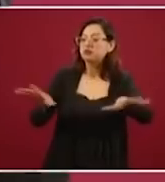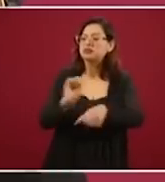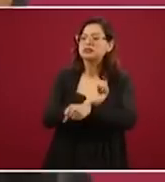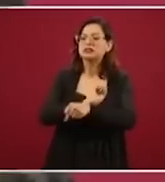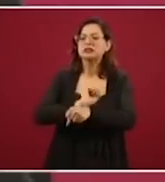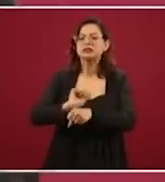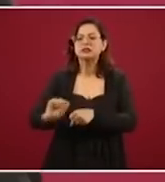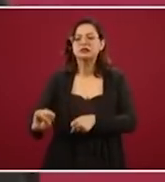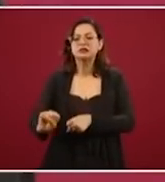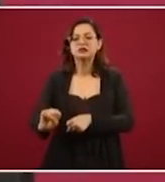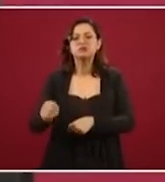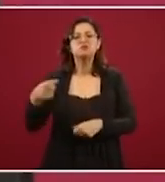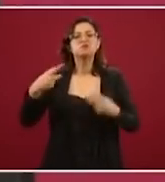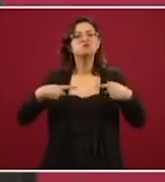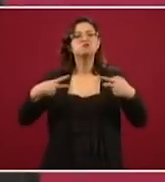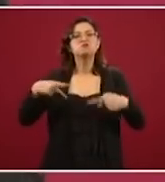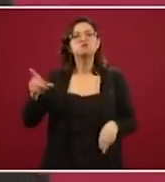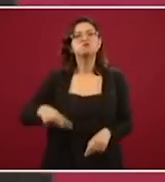entendió.